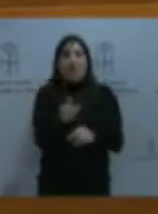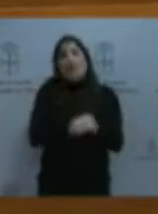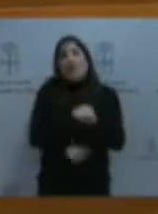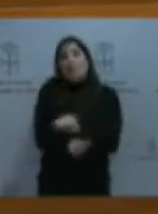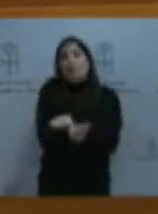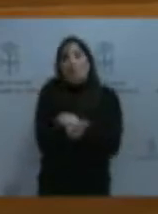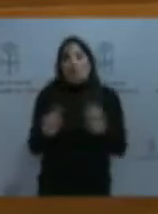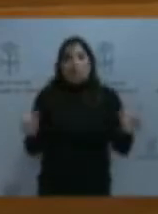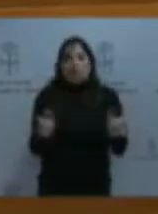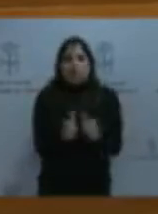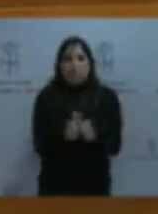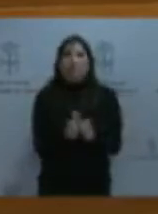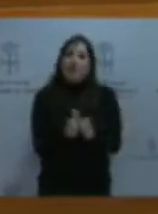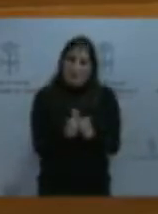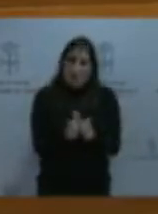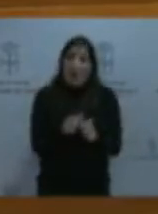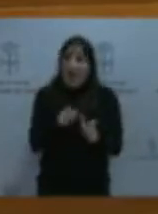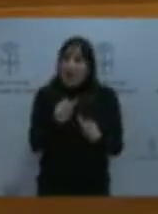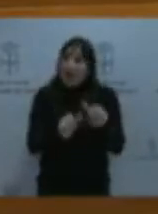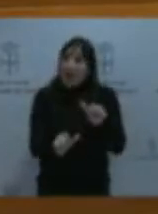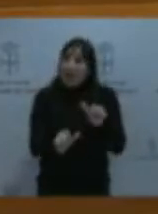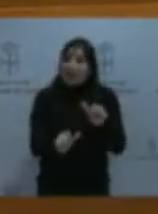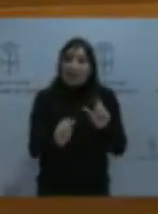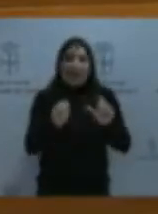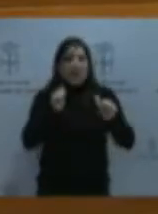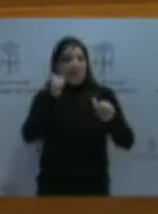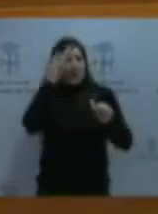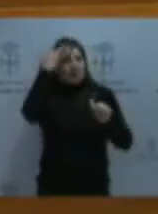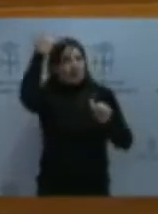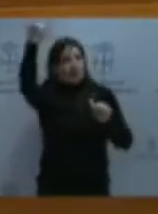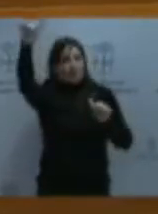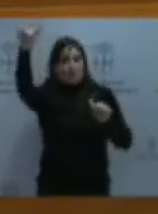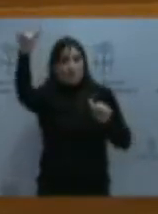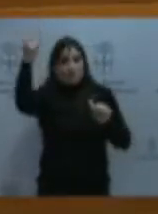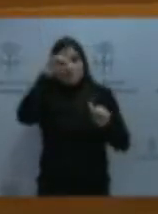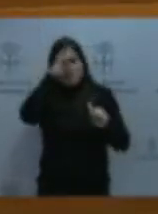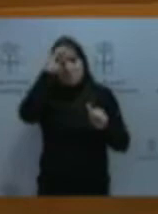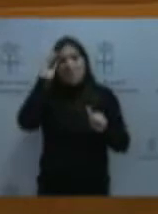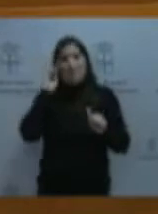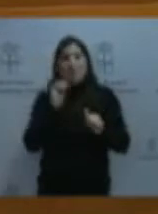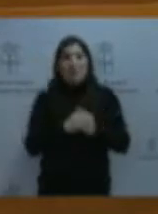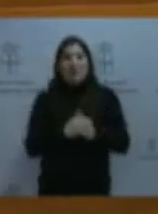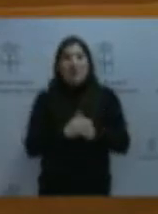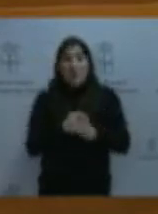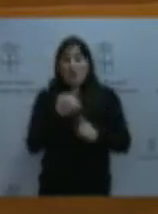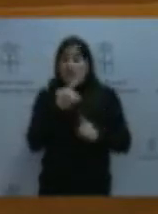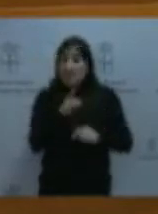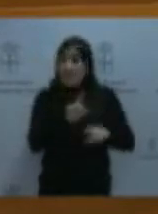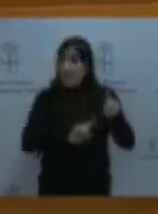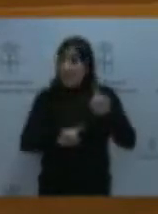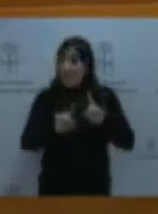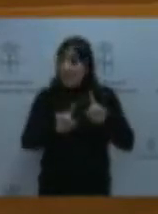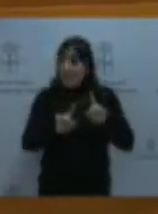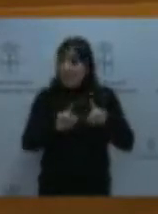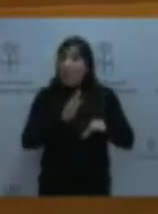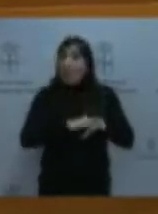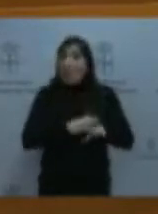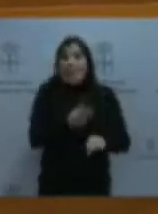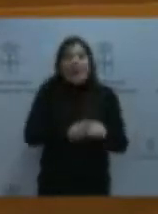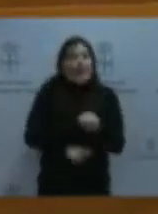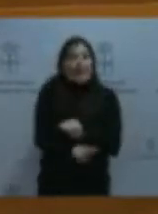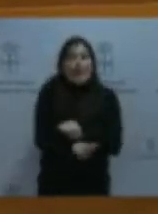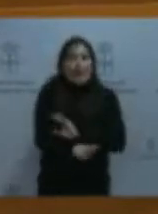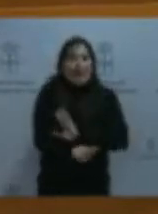fábula. Reducen la definición del problema a la natalidad y la solución la reducen a un